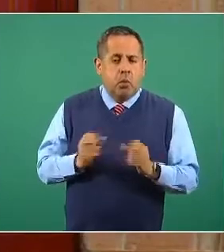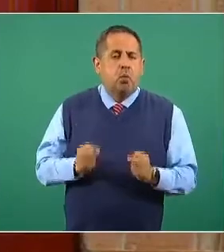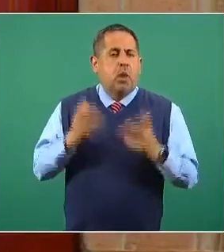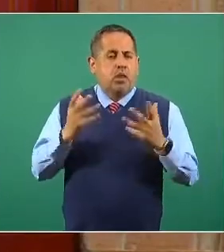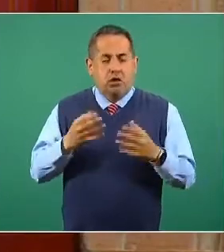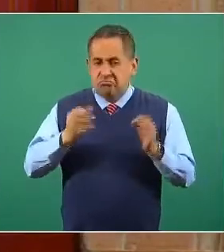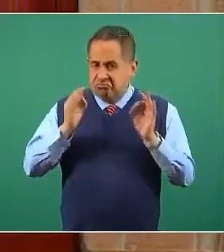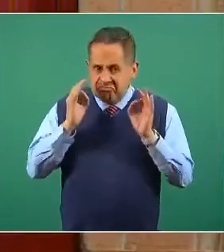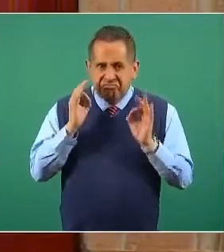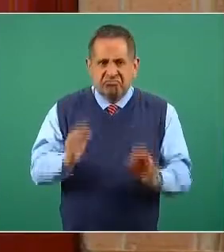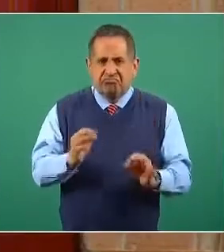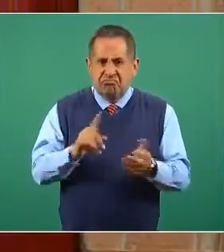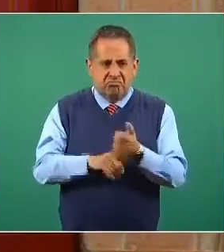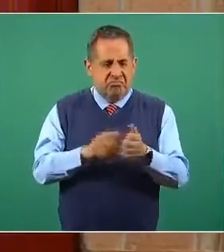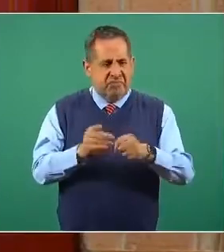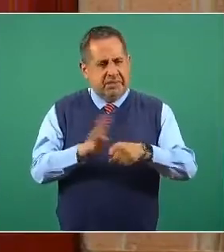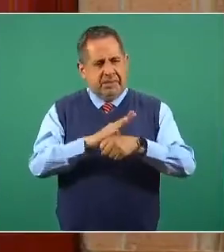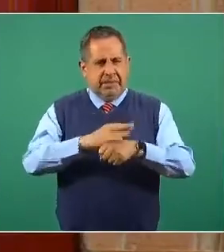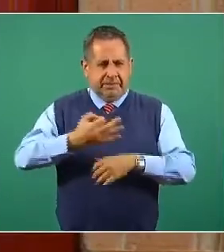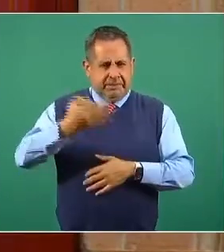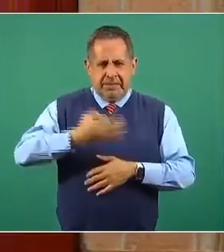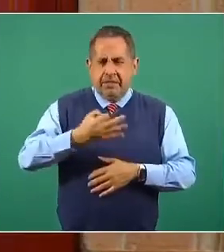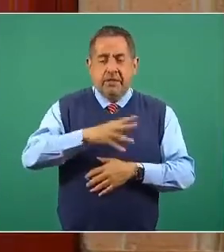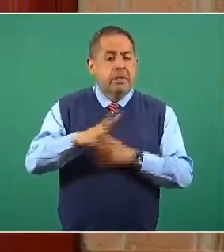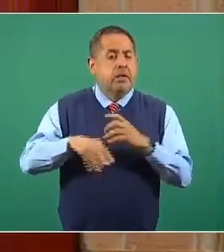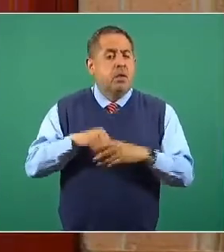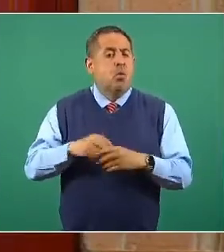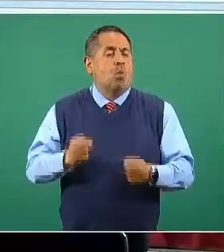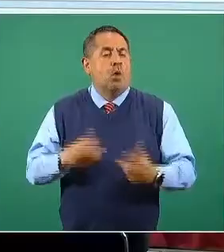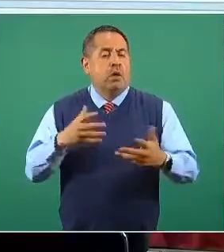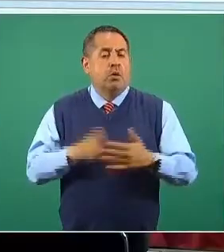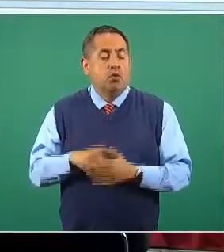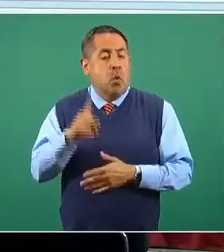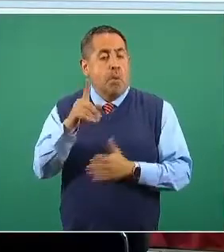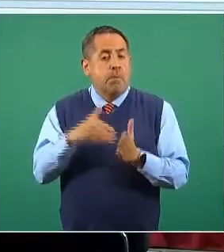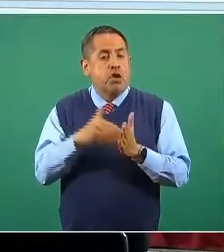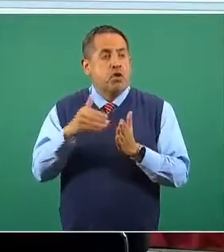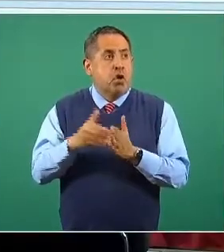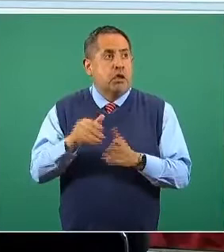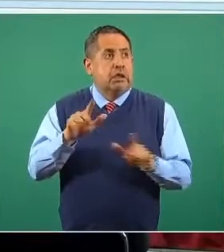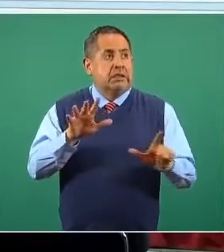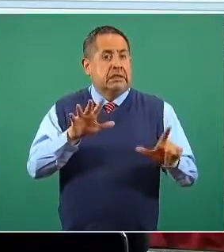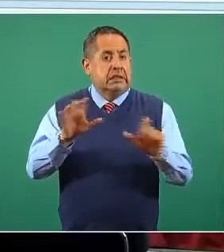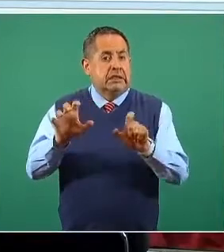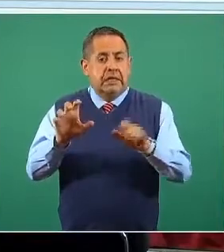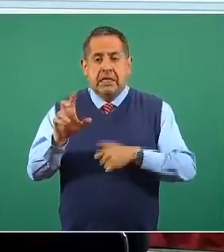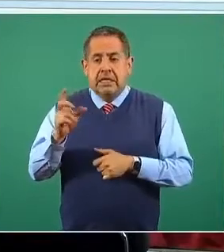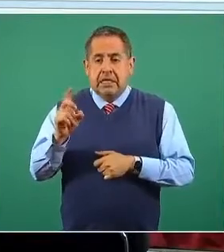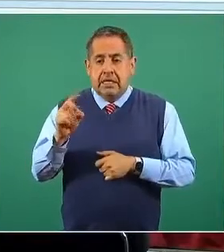casos confirmados por este mecanismo es de